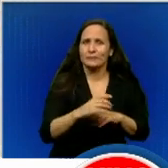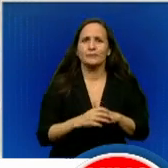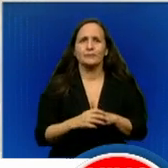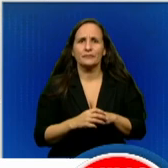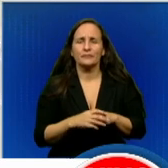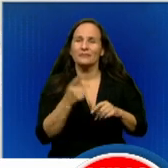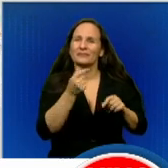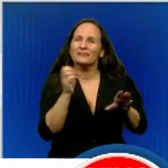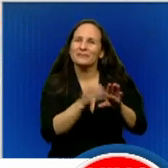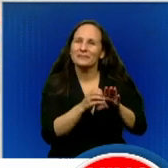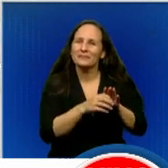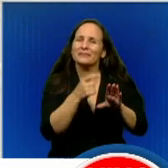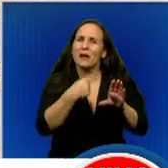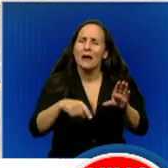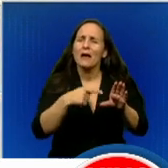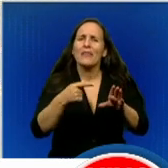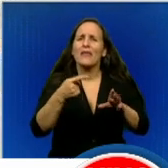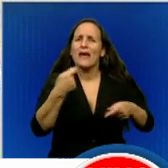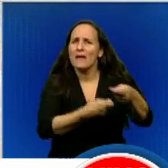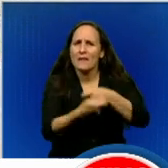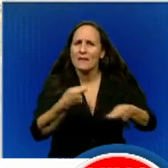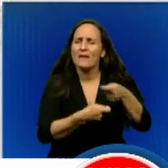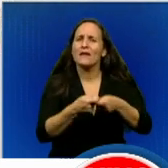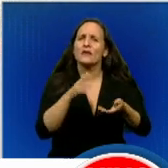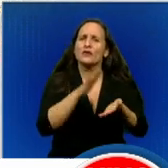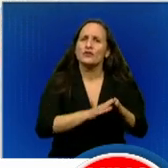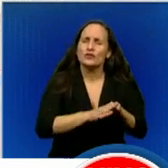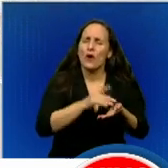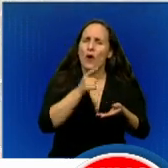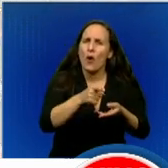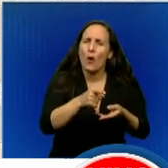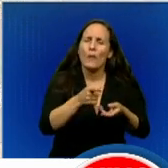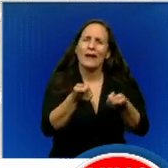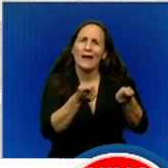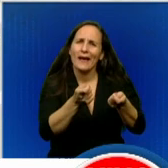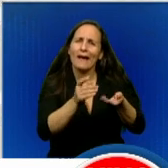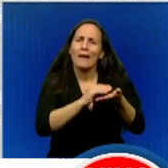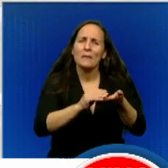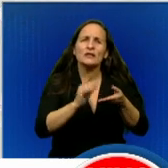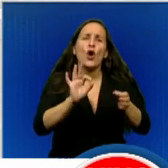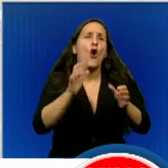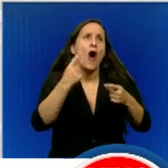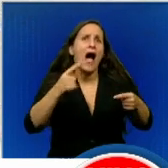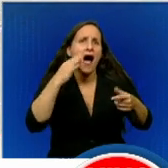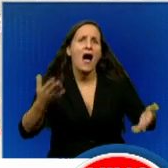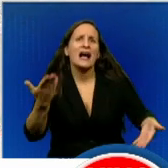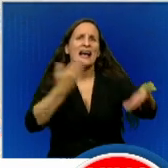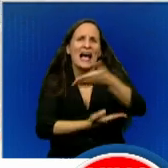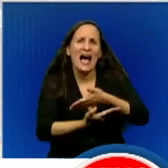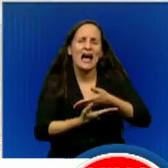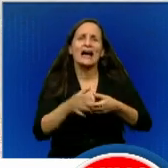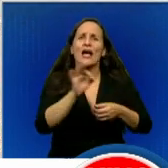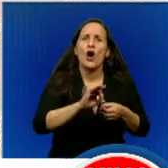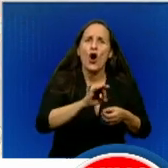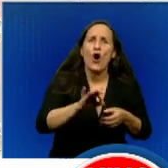generados por las operaciones que impliquen la administración de pasivos y o canjes y los reestructuraciones de los